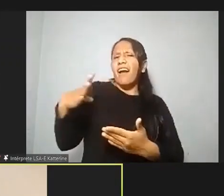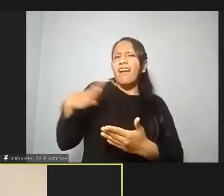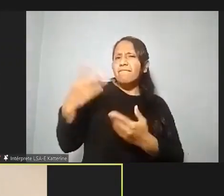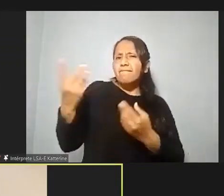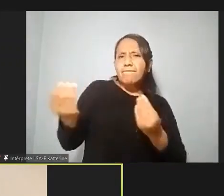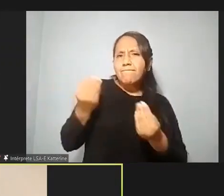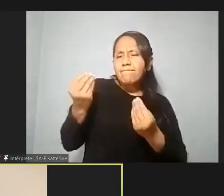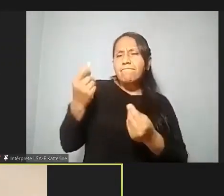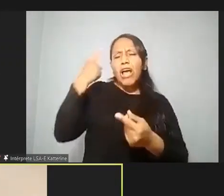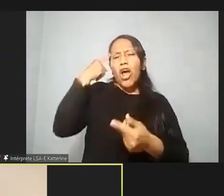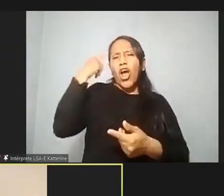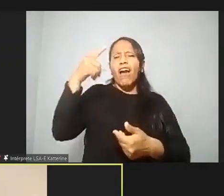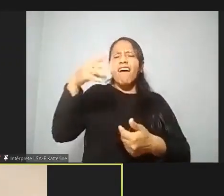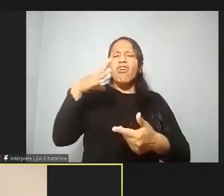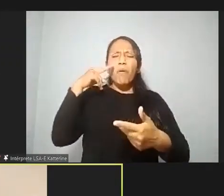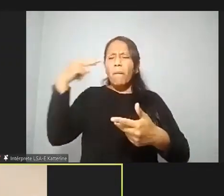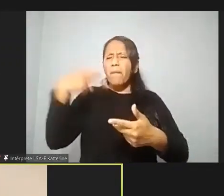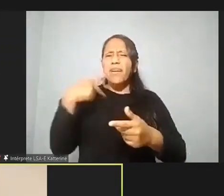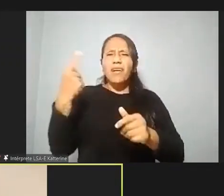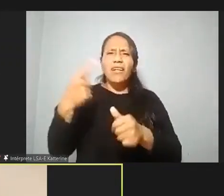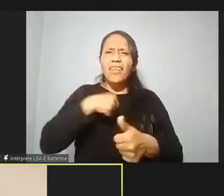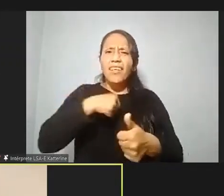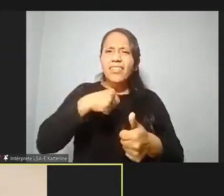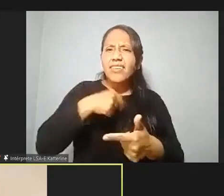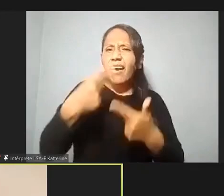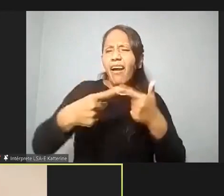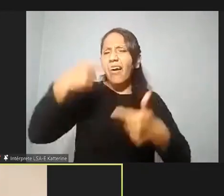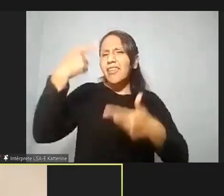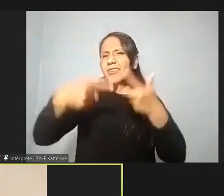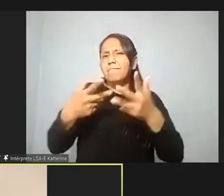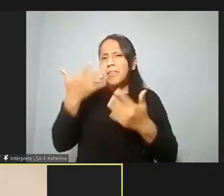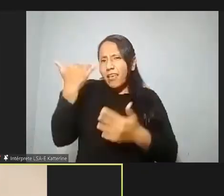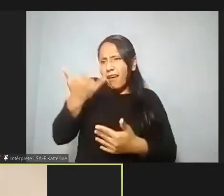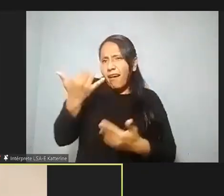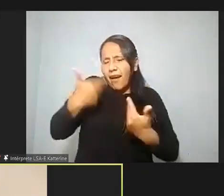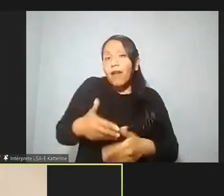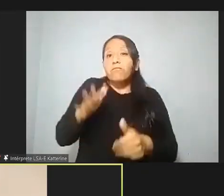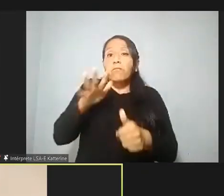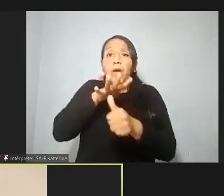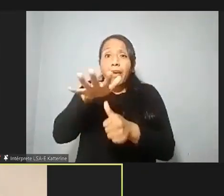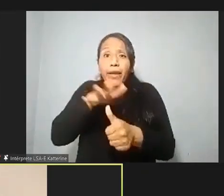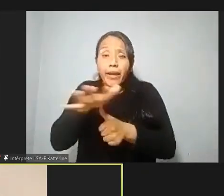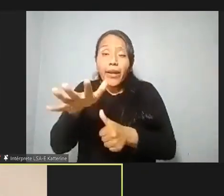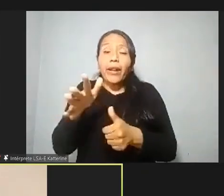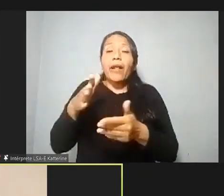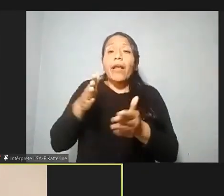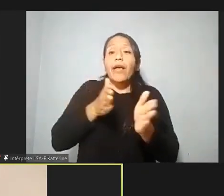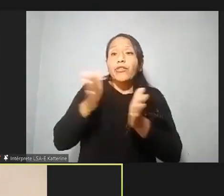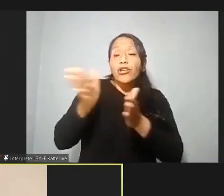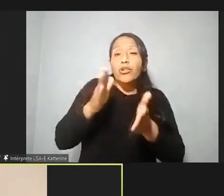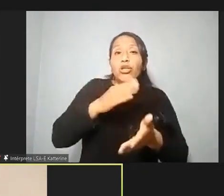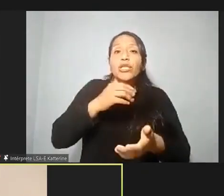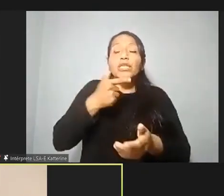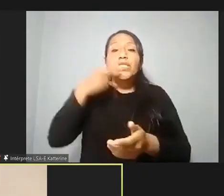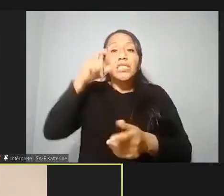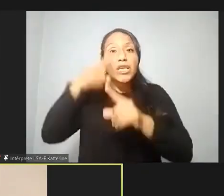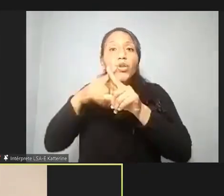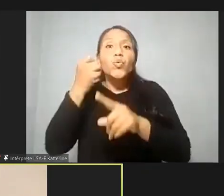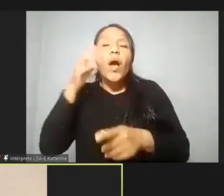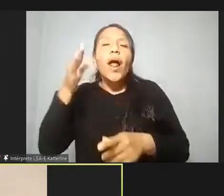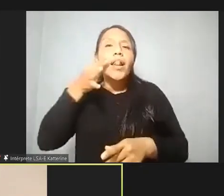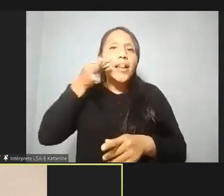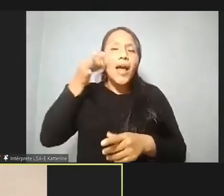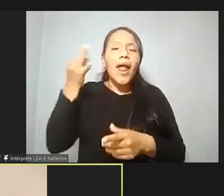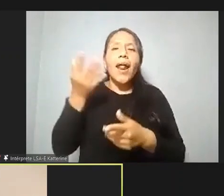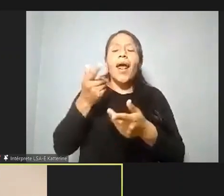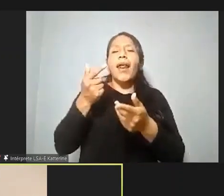demás identidades a las que pertenecemos también, como el género, la orientación sexual, la raza, la etnia, la